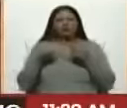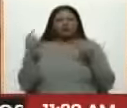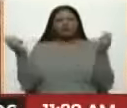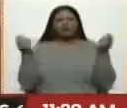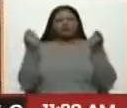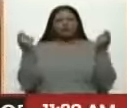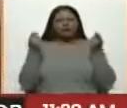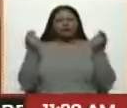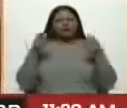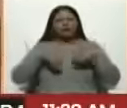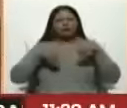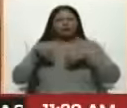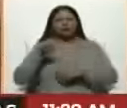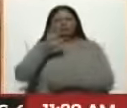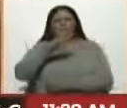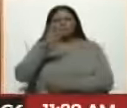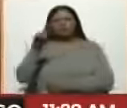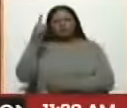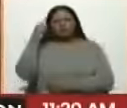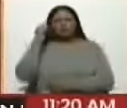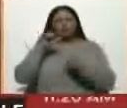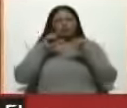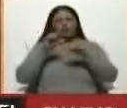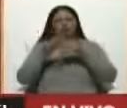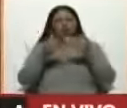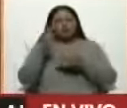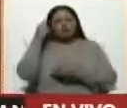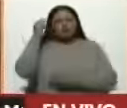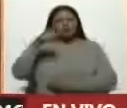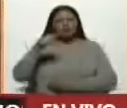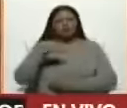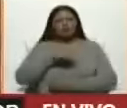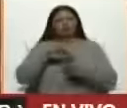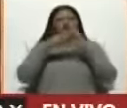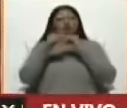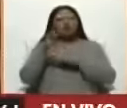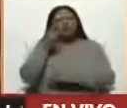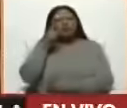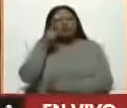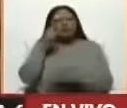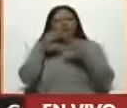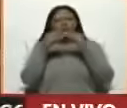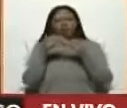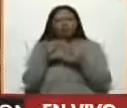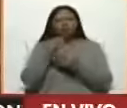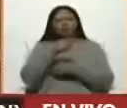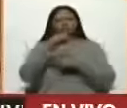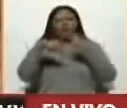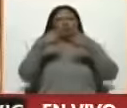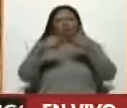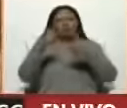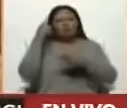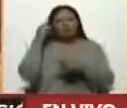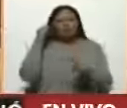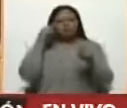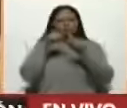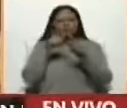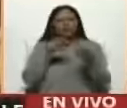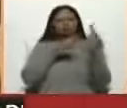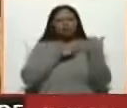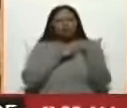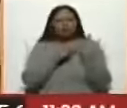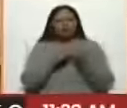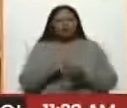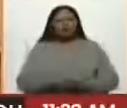electoral. 54 días nos quedan al día de hoy, todo el mundo pendiente de eso. Cada día una tarea, cada día una misión, cada